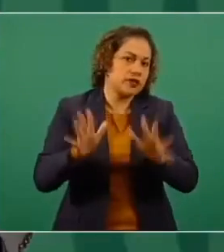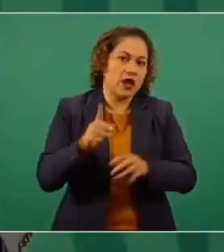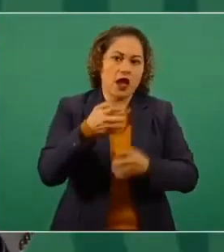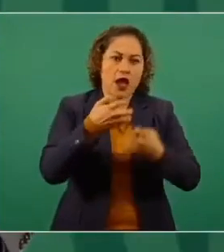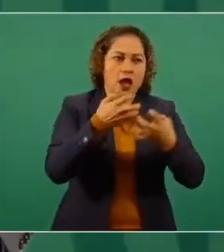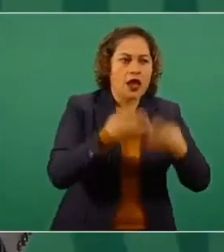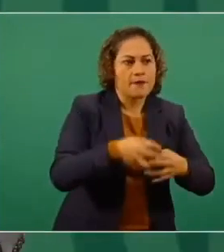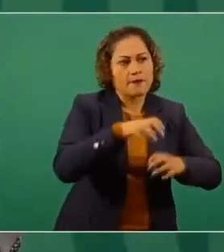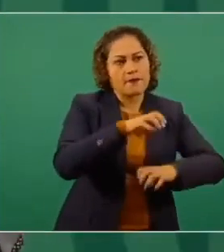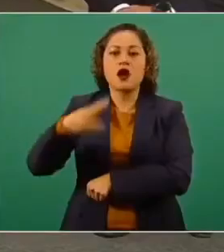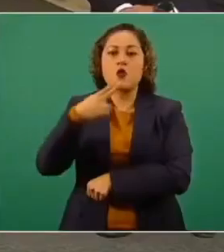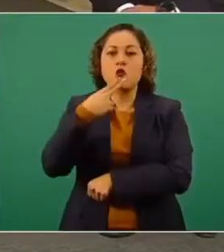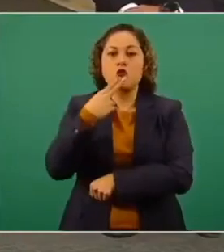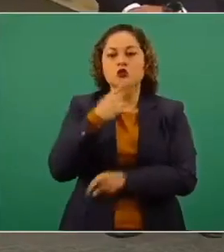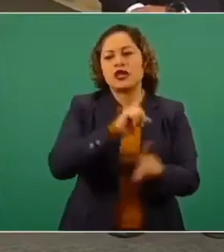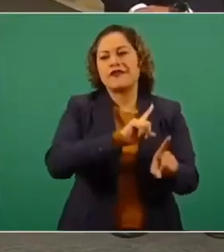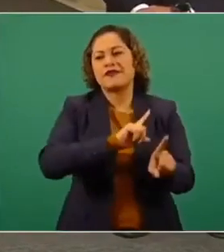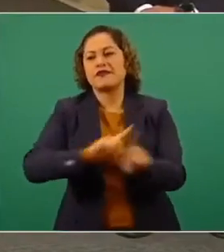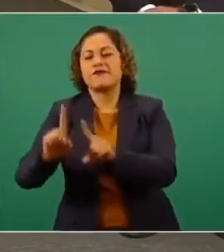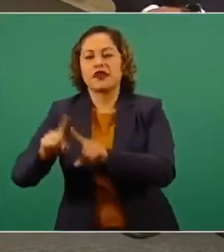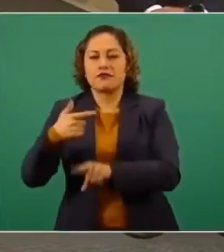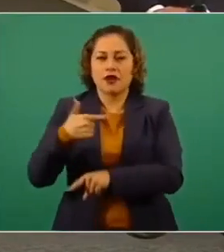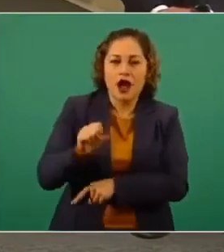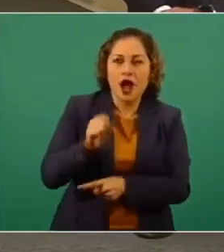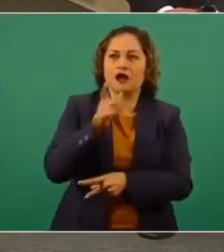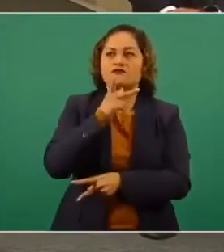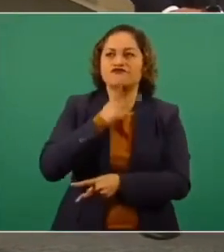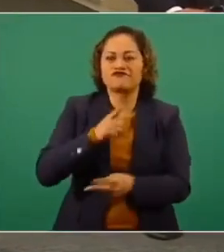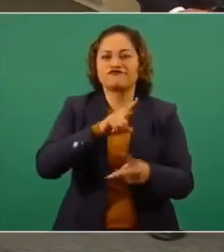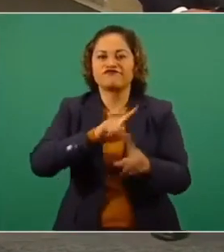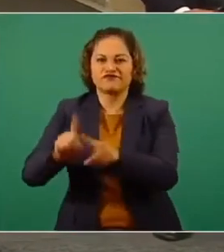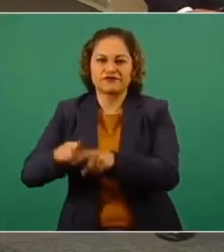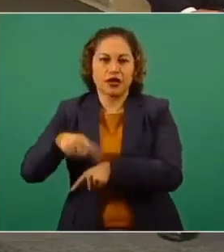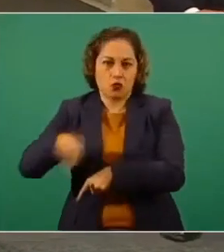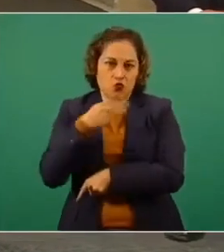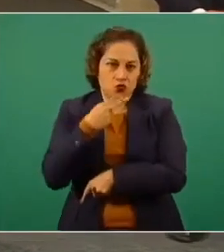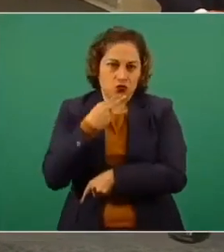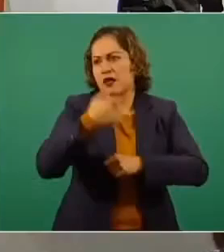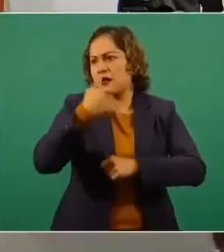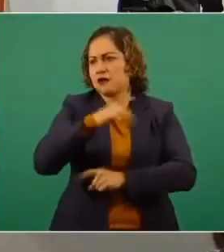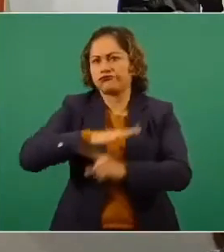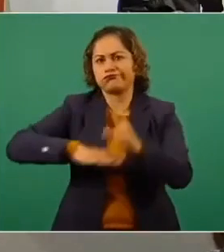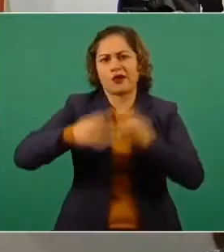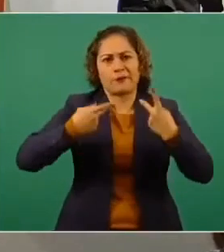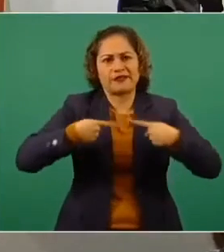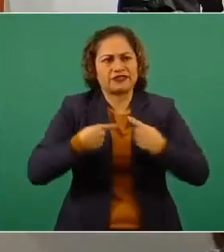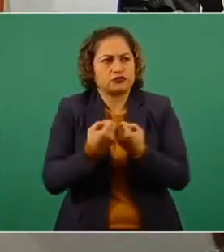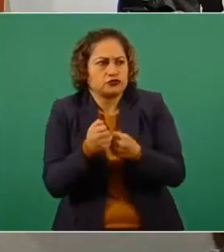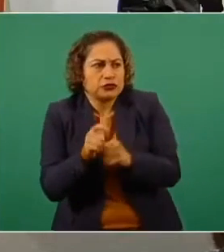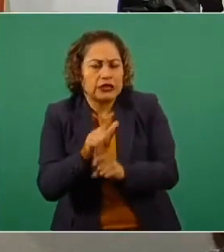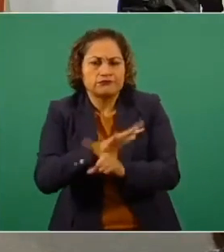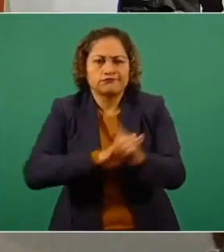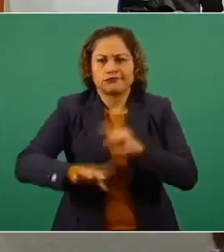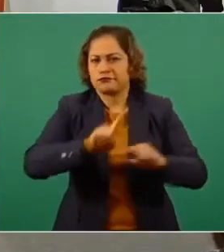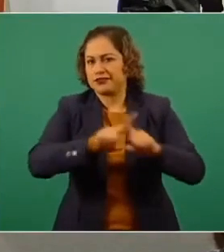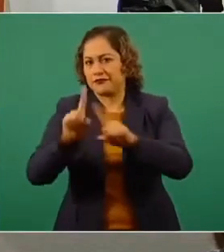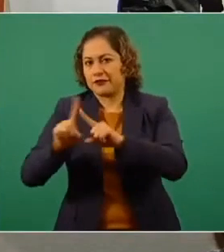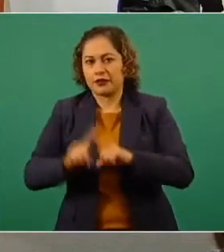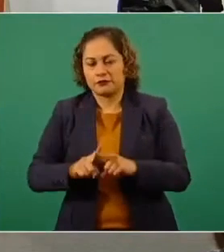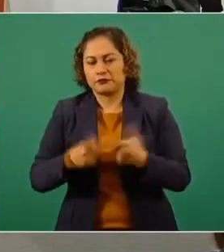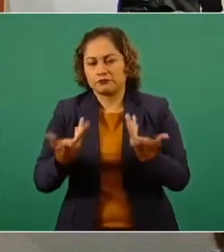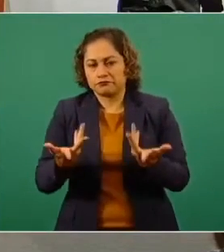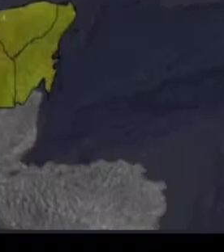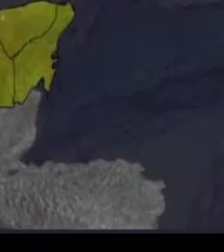Manuel Bartlett, y funcionarios adscritos a la comisión explicaron a detalle las acciones realizadas para restablecer